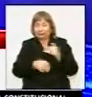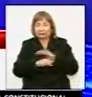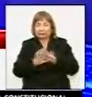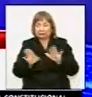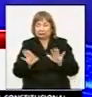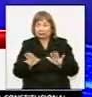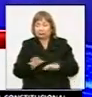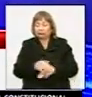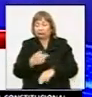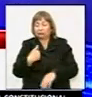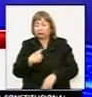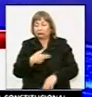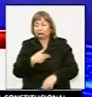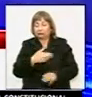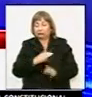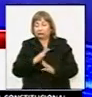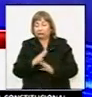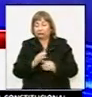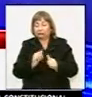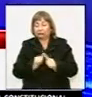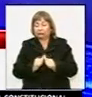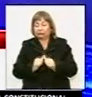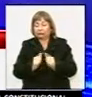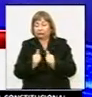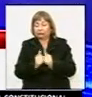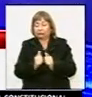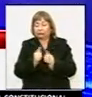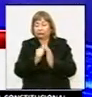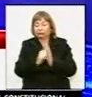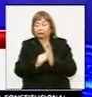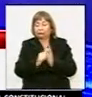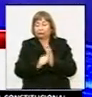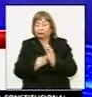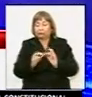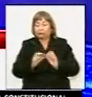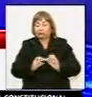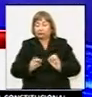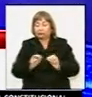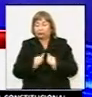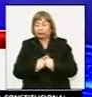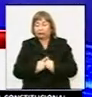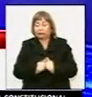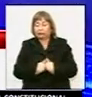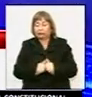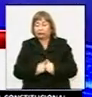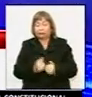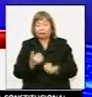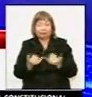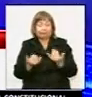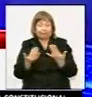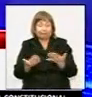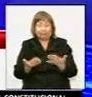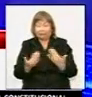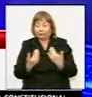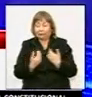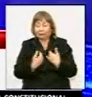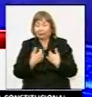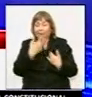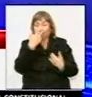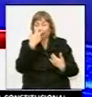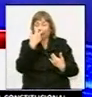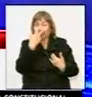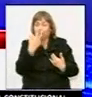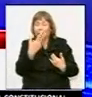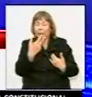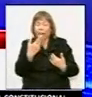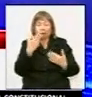sesión. Nosotros vamos a continuar con nuestra agenda parlamentaria a esta hora y justamente tiene que ver con esta